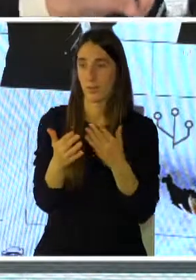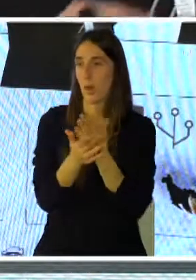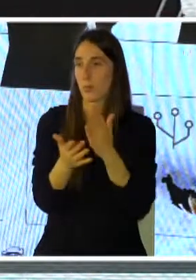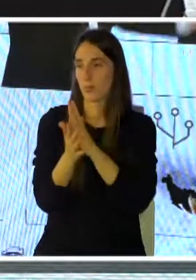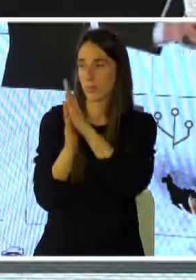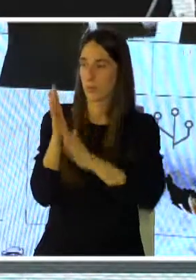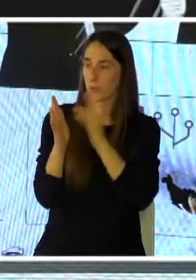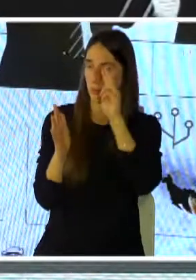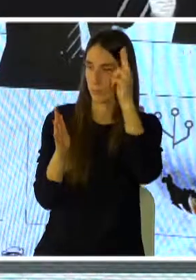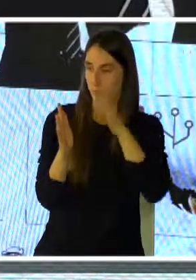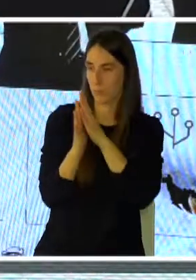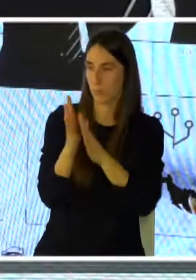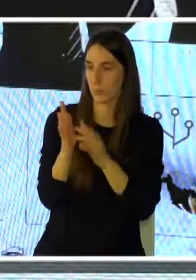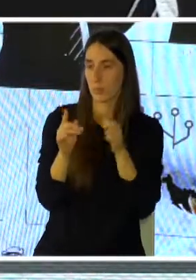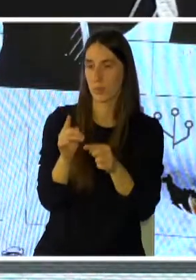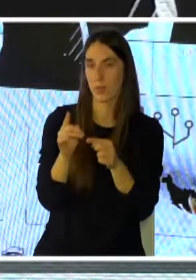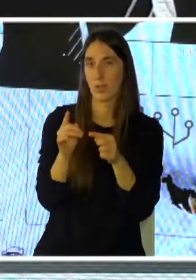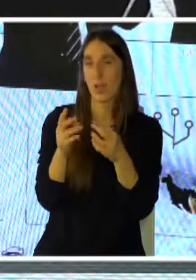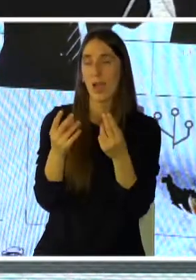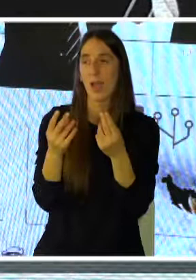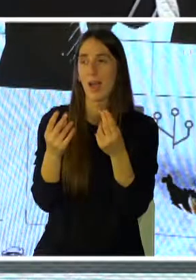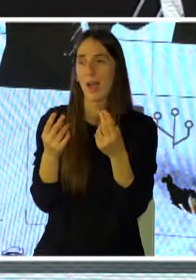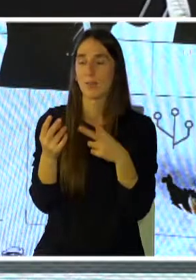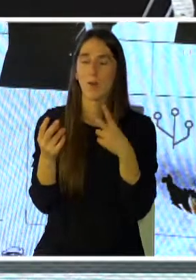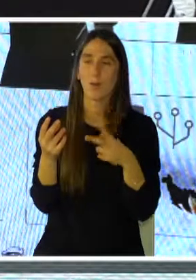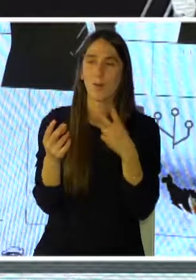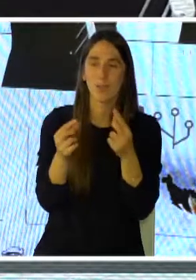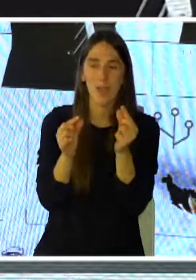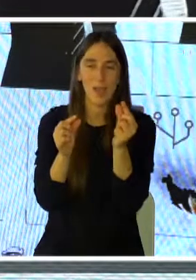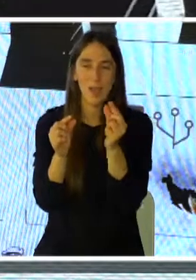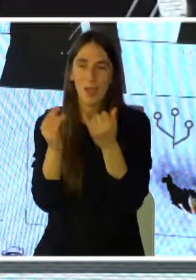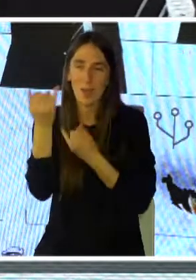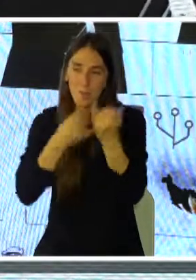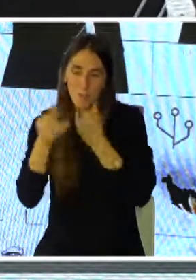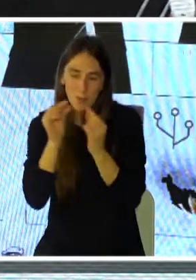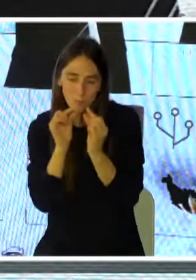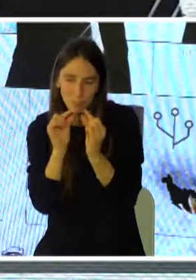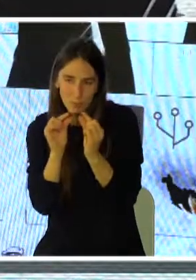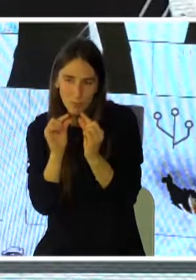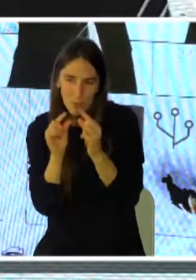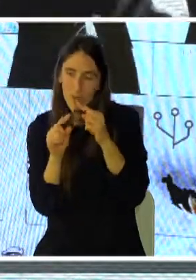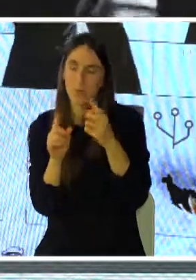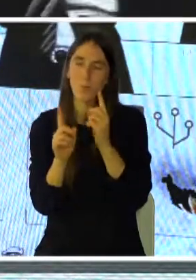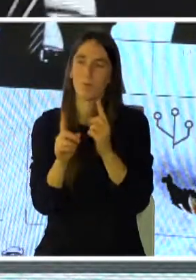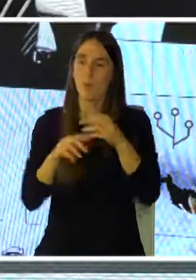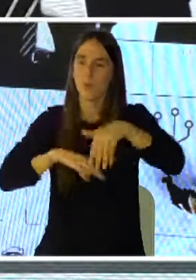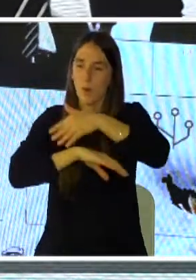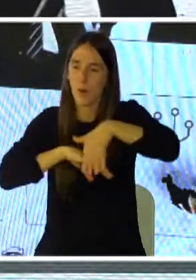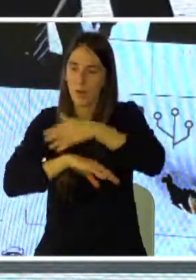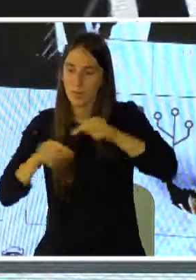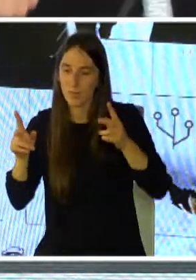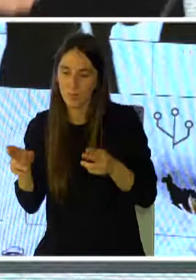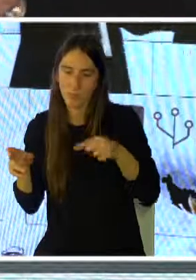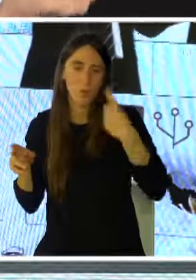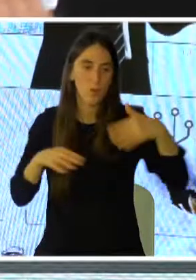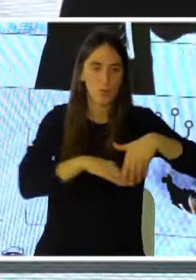territorio. Entonces, es esa riqueza de los microdatos. No es lo mismo ver lo que pasa en una calle que en otra. Por